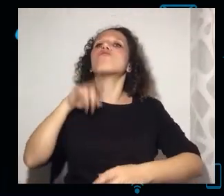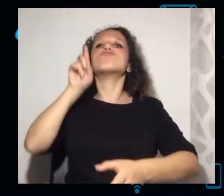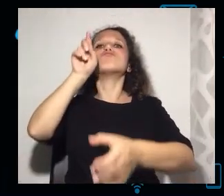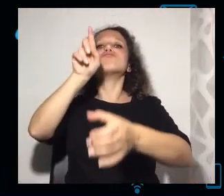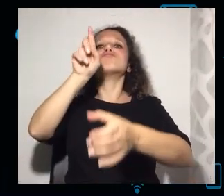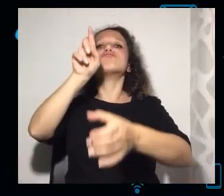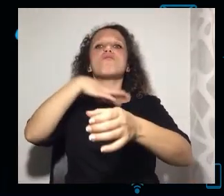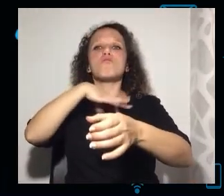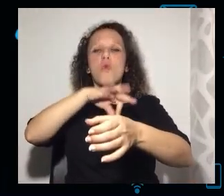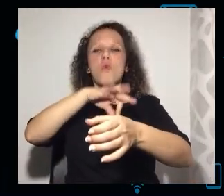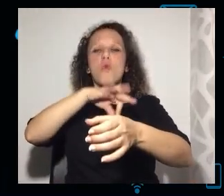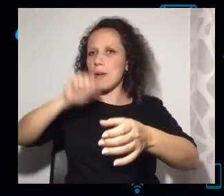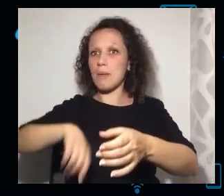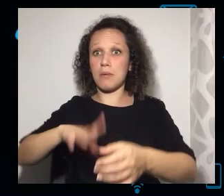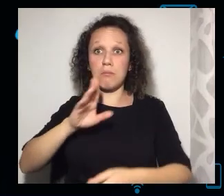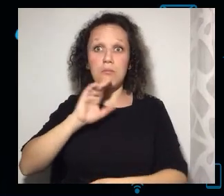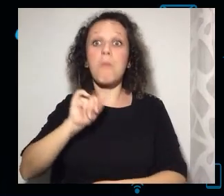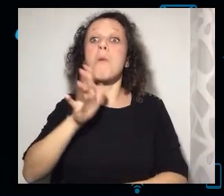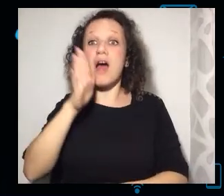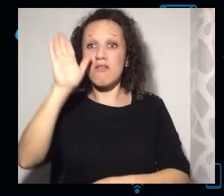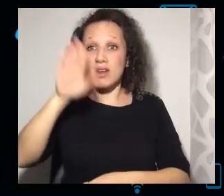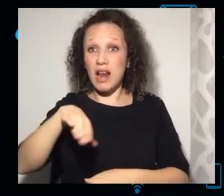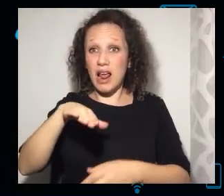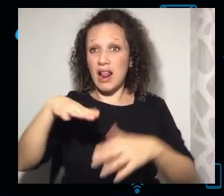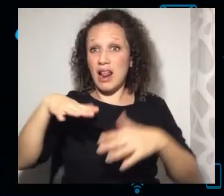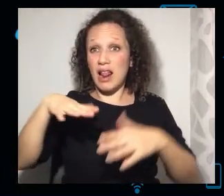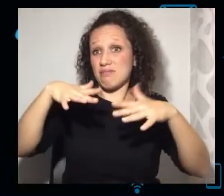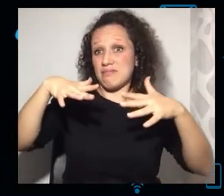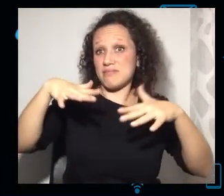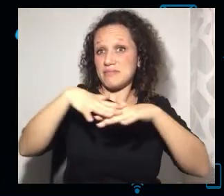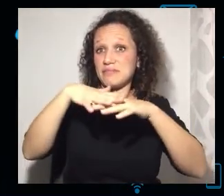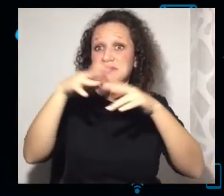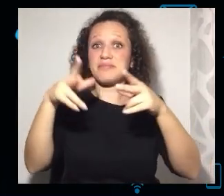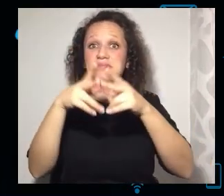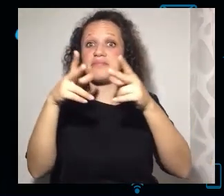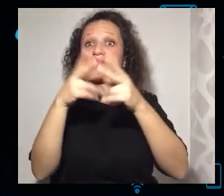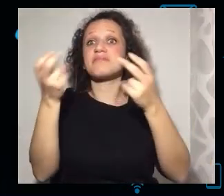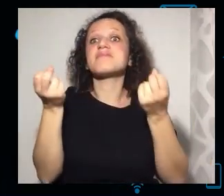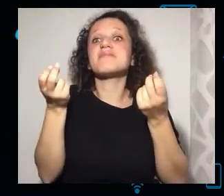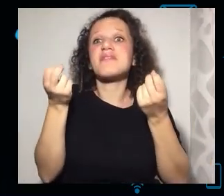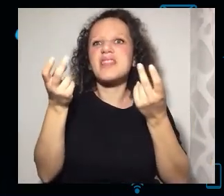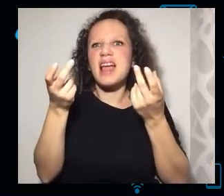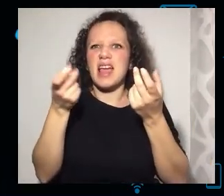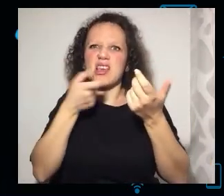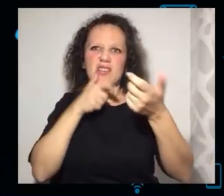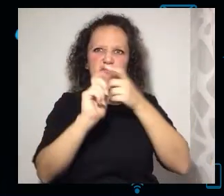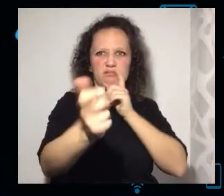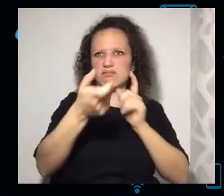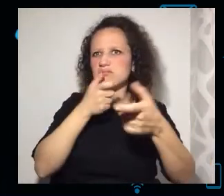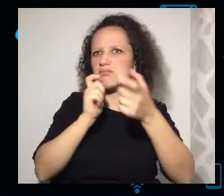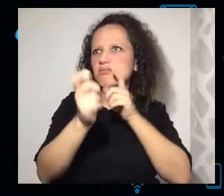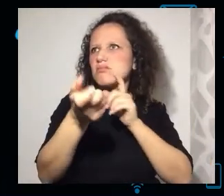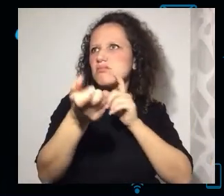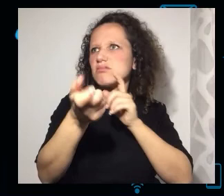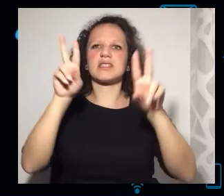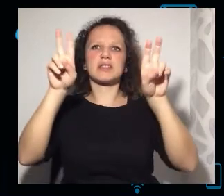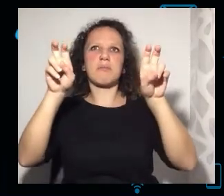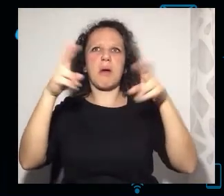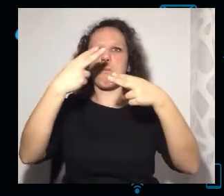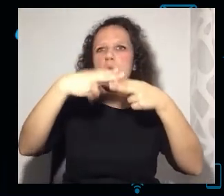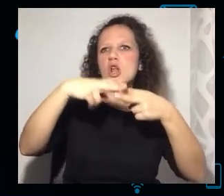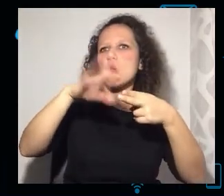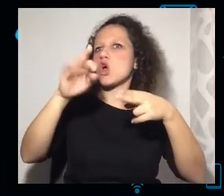uno usa la gente para tirarse los trastos a la cabeza y para generar climas que pueden ser tóxicos o en lo político en lo social